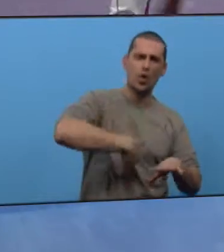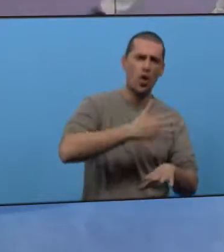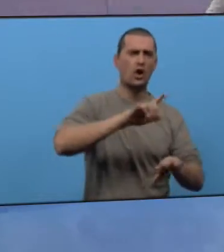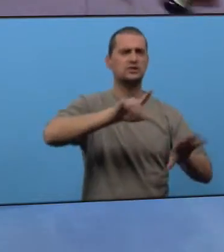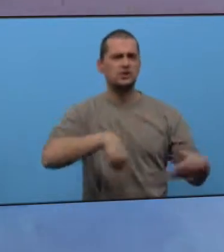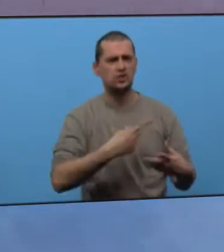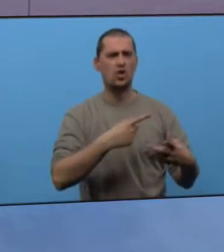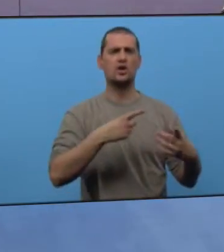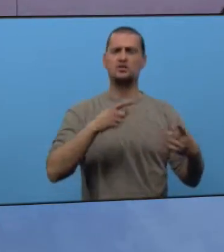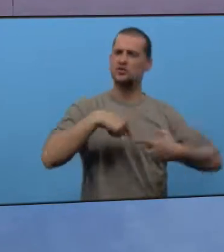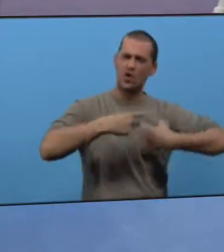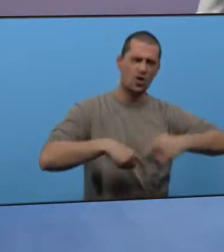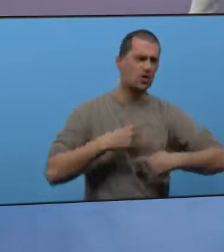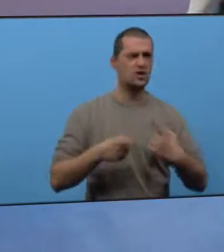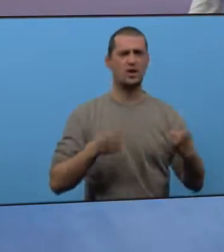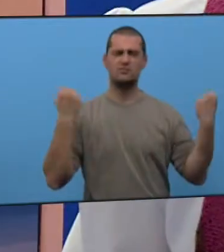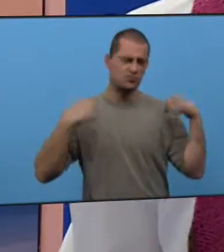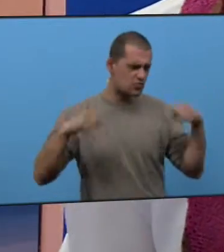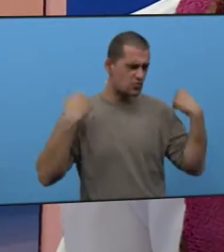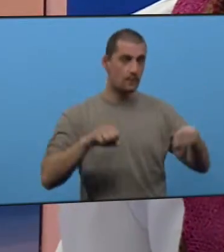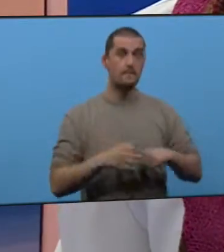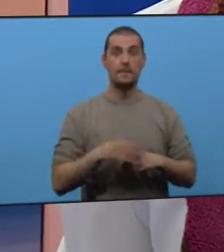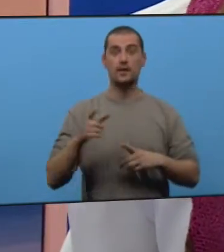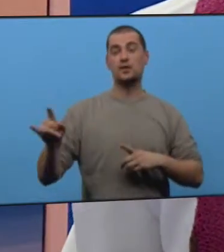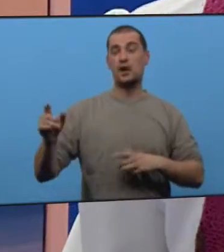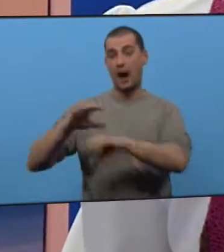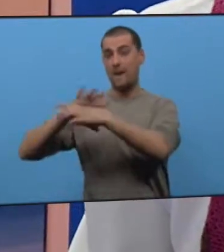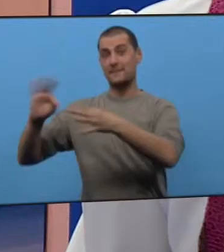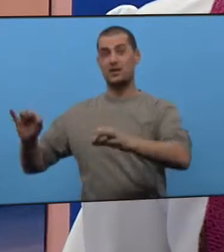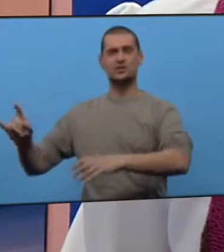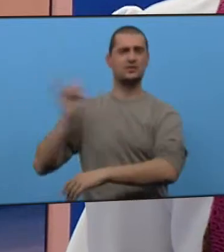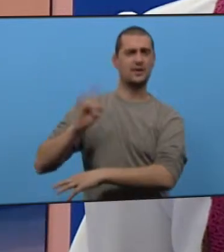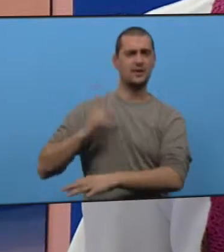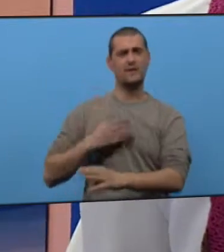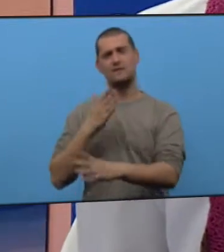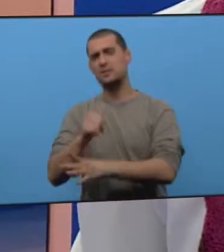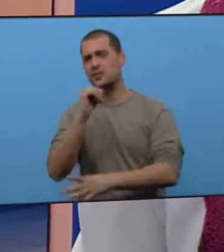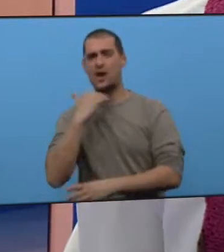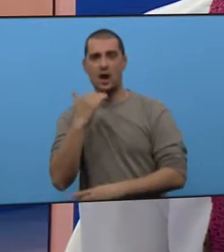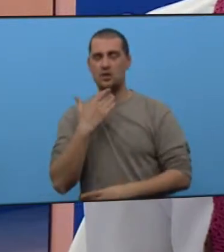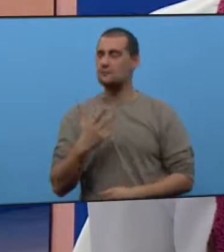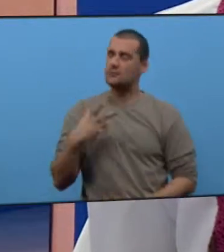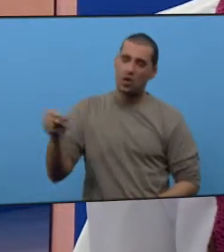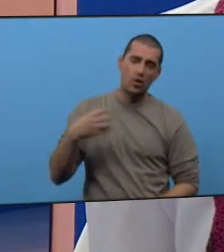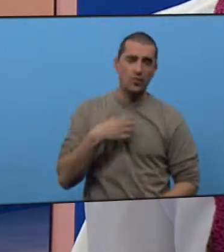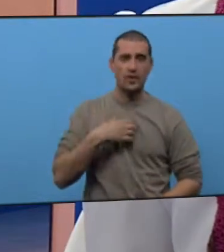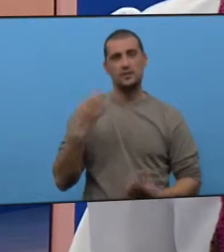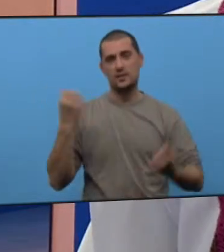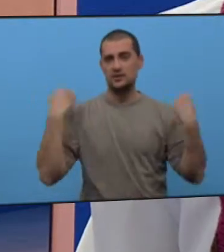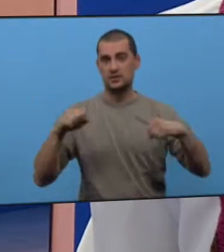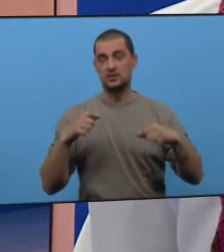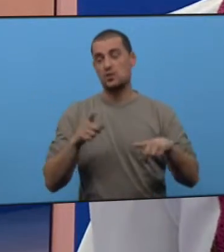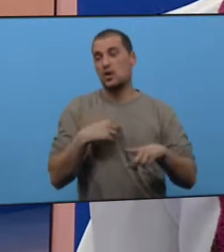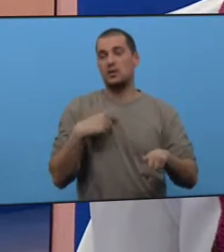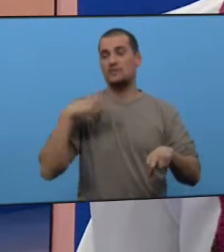diarias dando e dando. Sí, eso que nos chamaban os amigos, sí. Que vi de tomar algo, non podemos, que estamos temos que ensaiar. Prívate